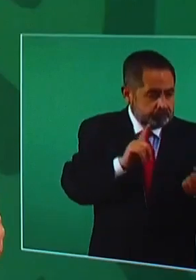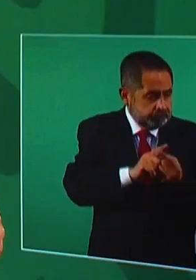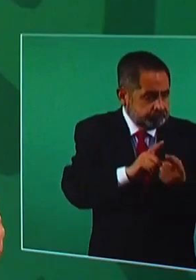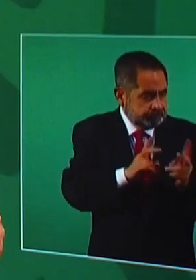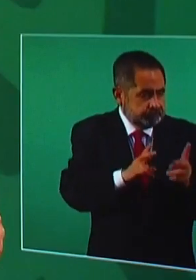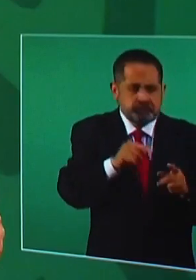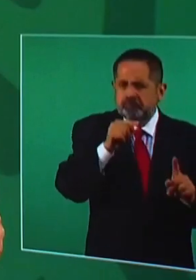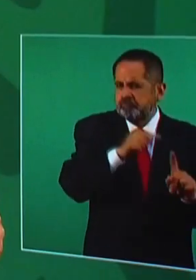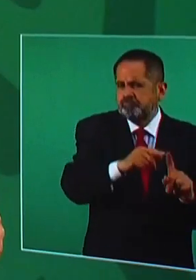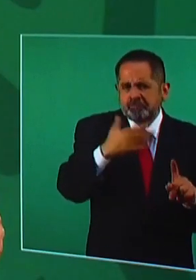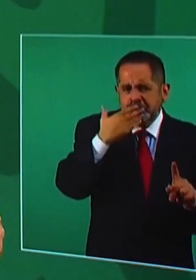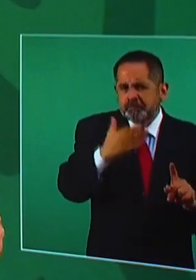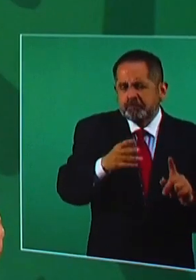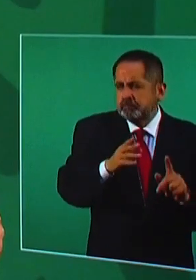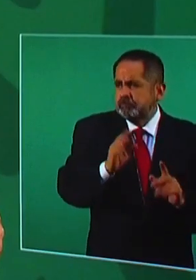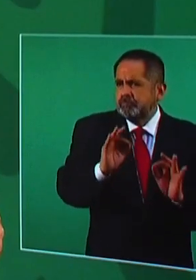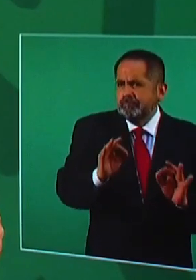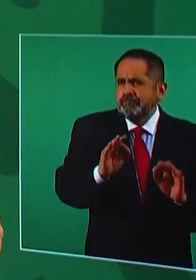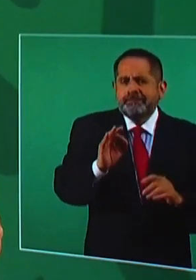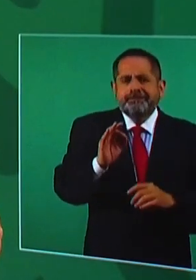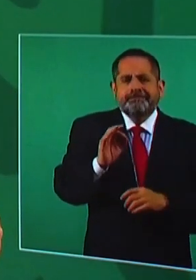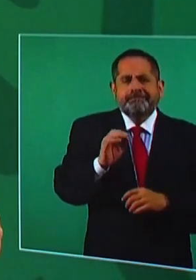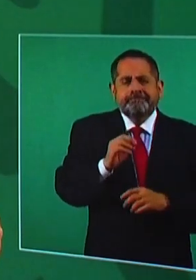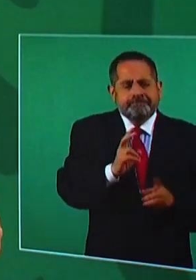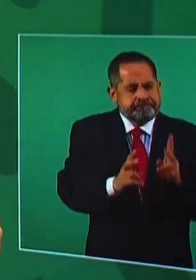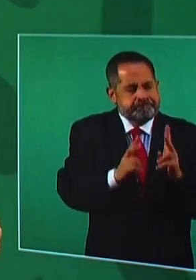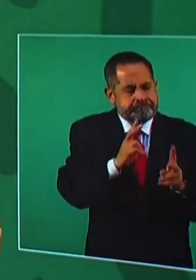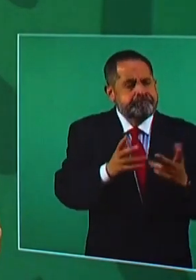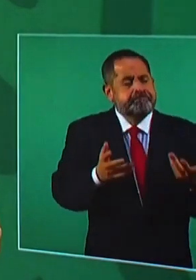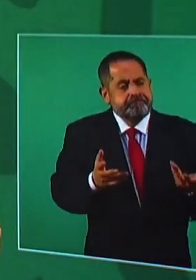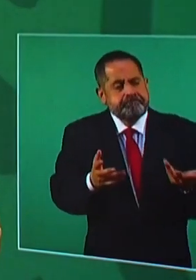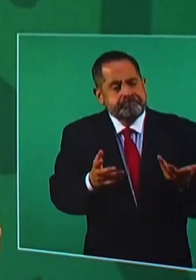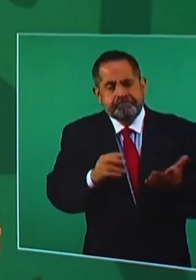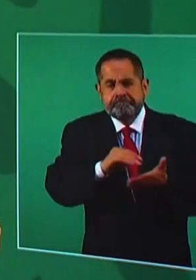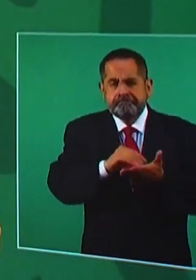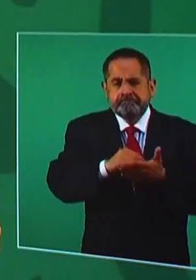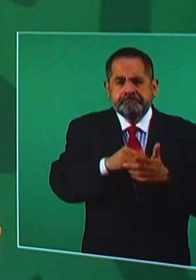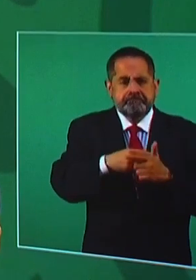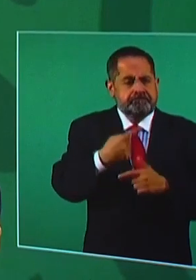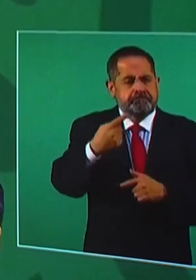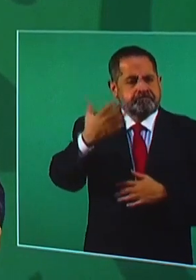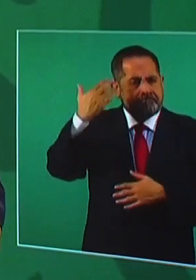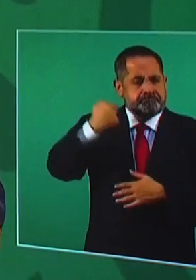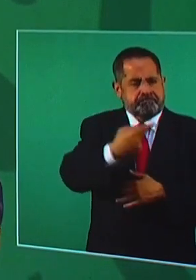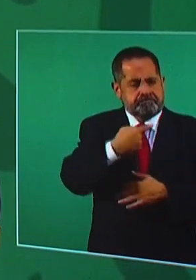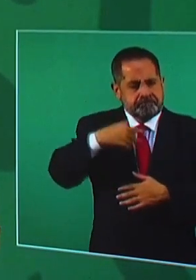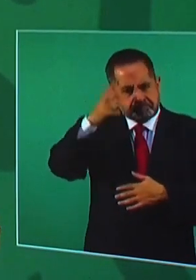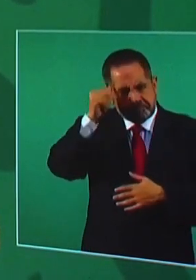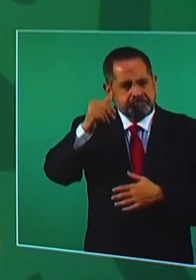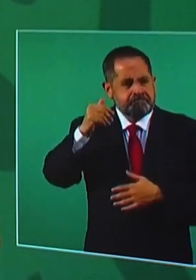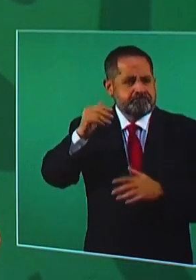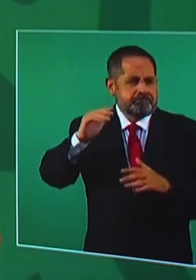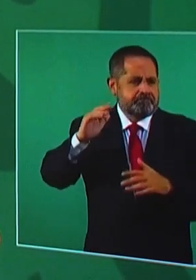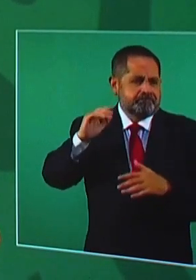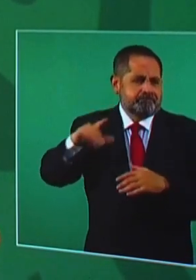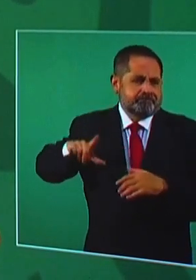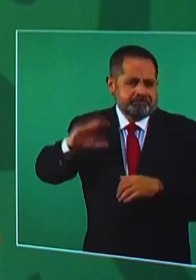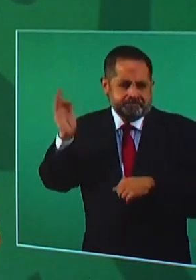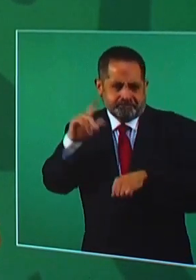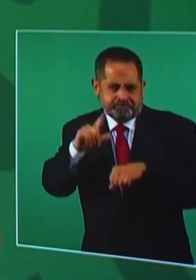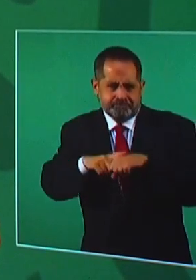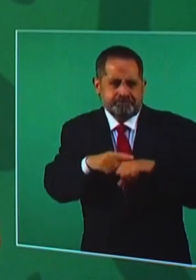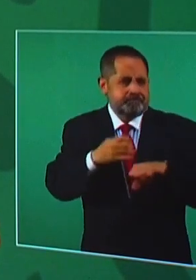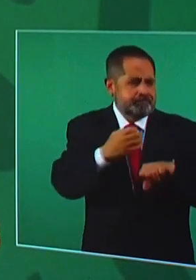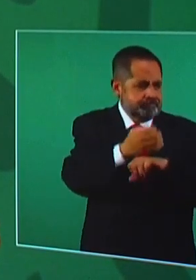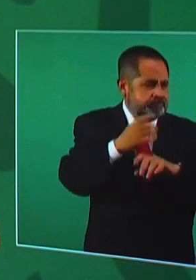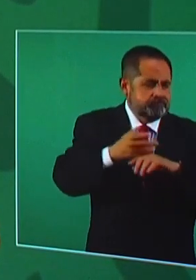presidente lópez obrador afirmó que continúa el proceso de vacunación en contra del cob y de los municipios de la frontera norte con el propósito de que se abra